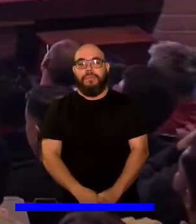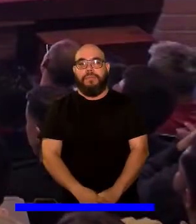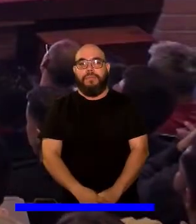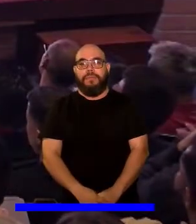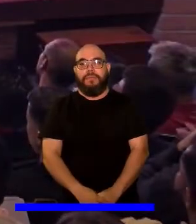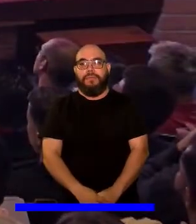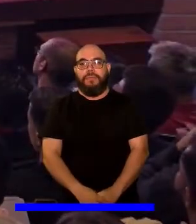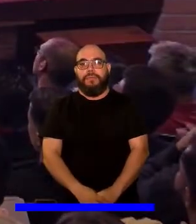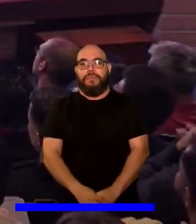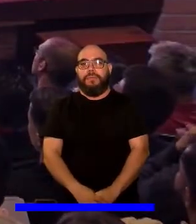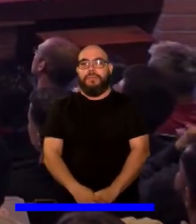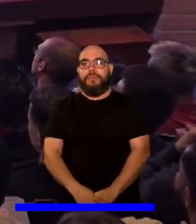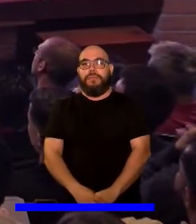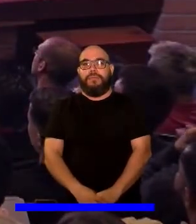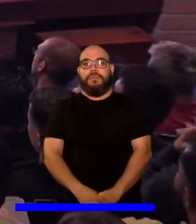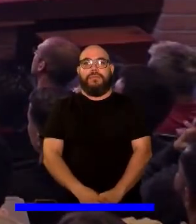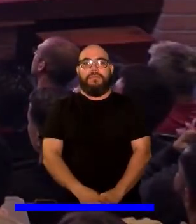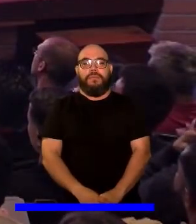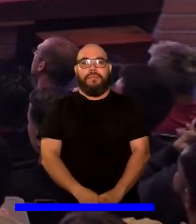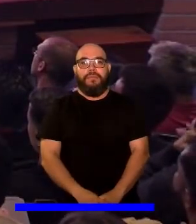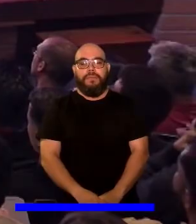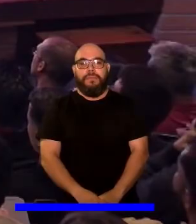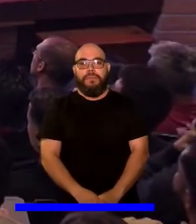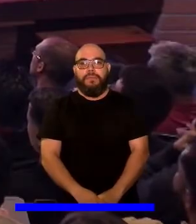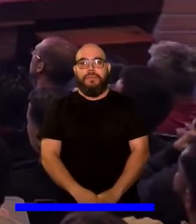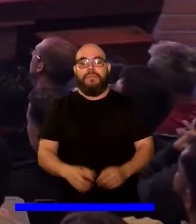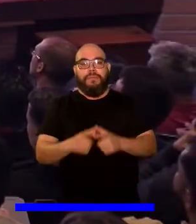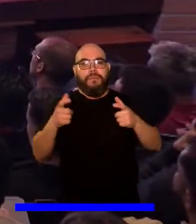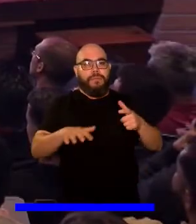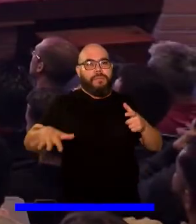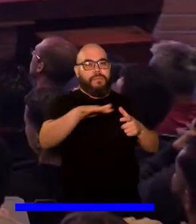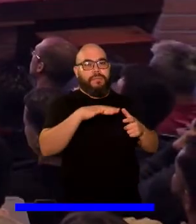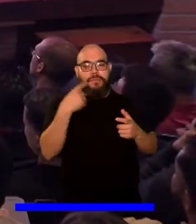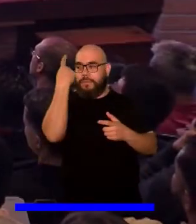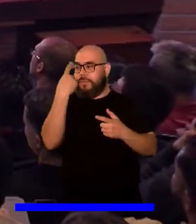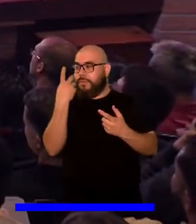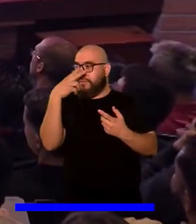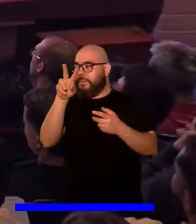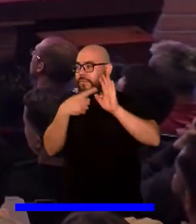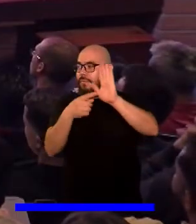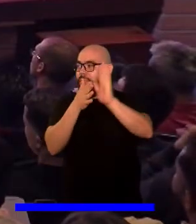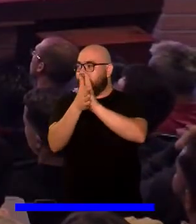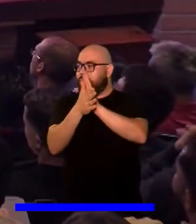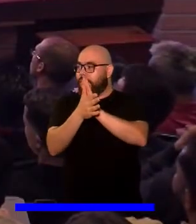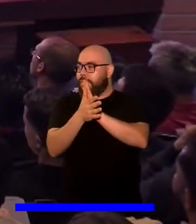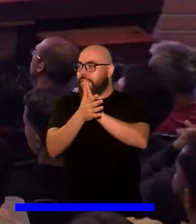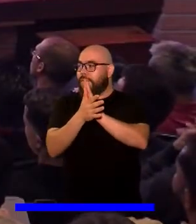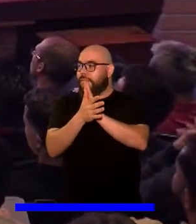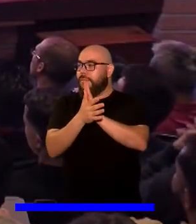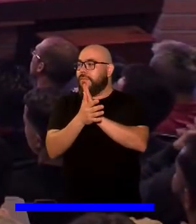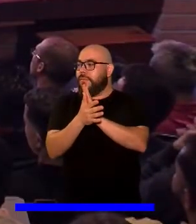A simple glance reveals that the majority of people in the audience are looking towards the front, which is pretty normal for a conference.